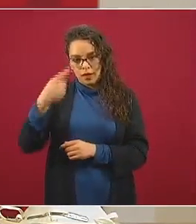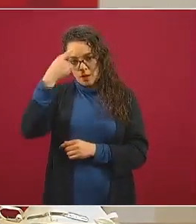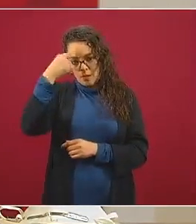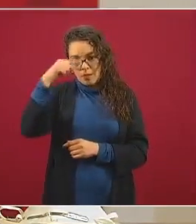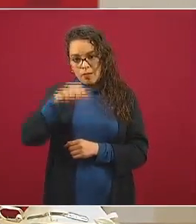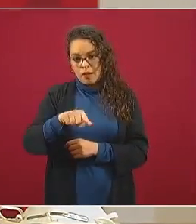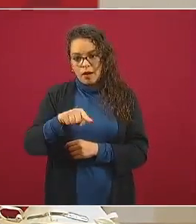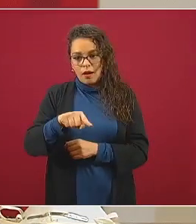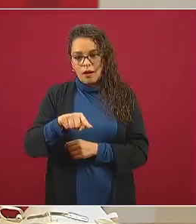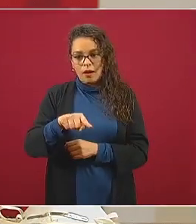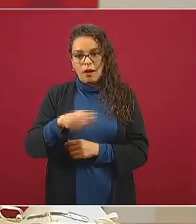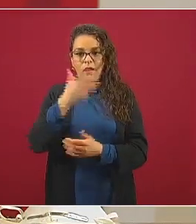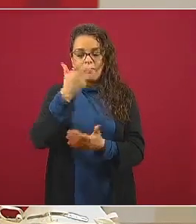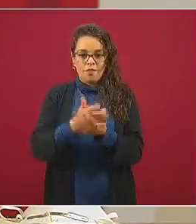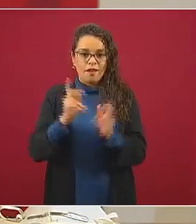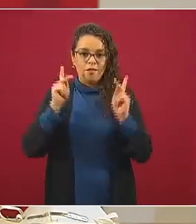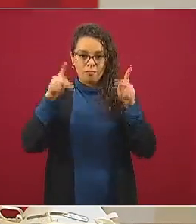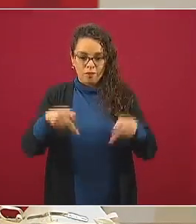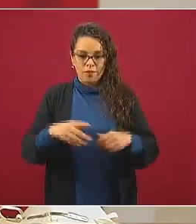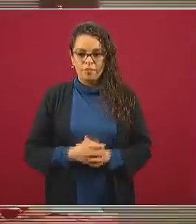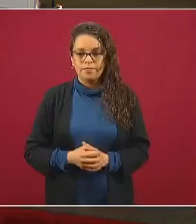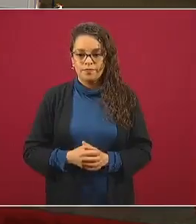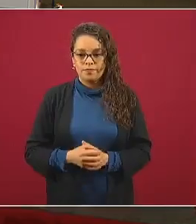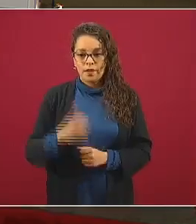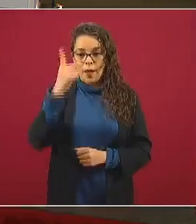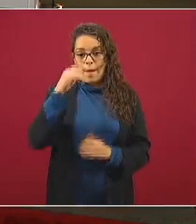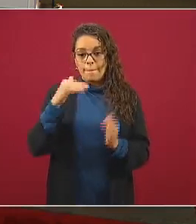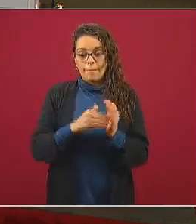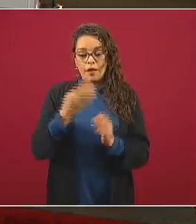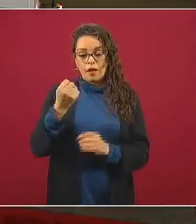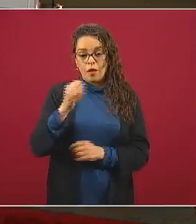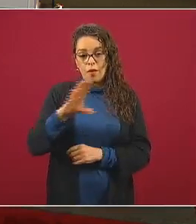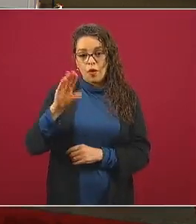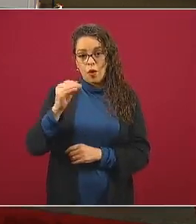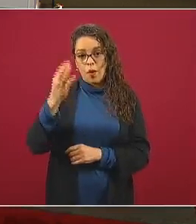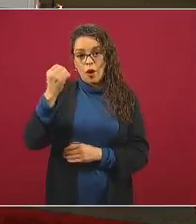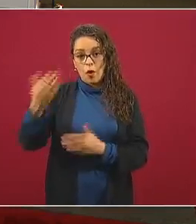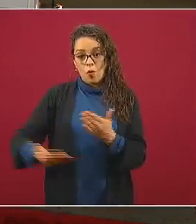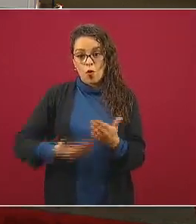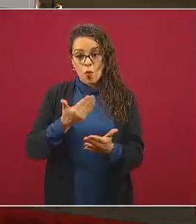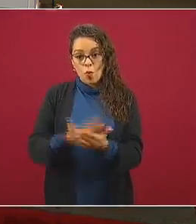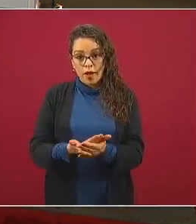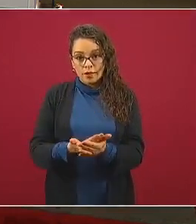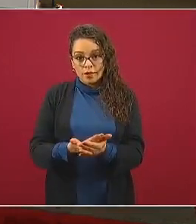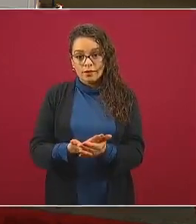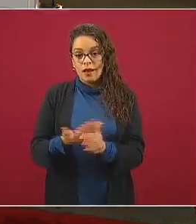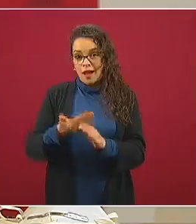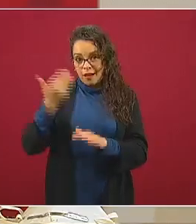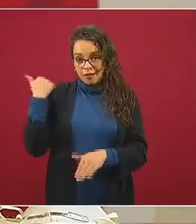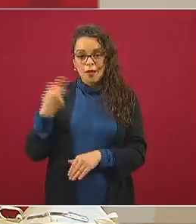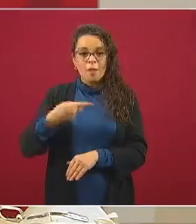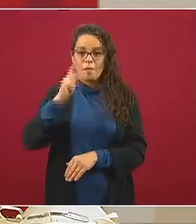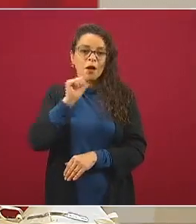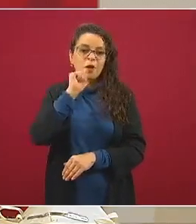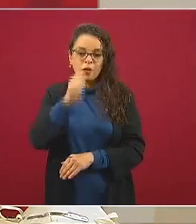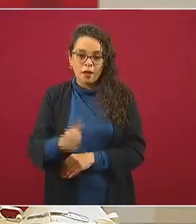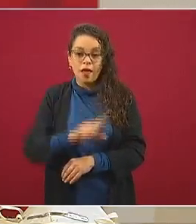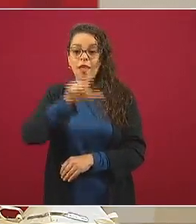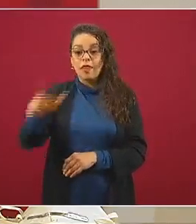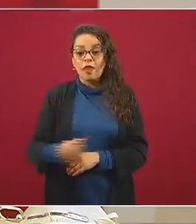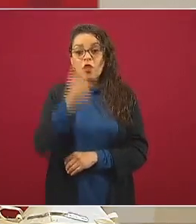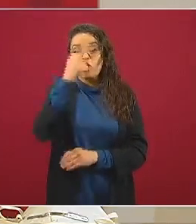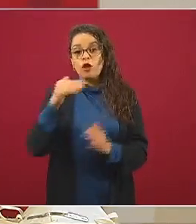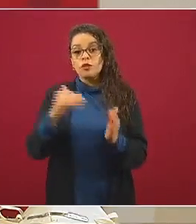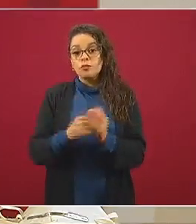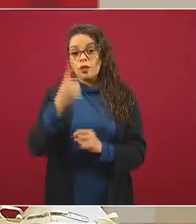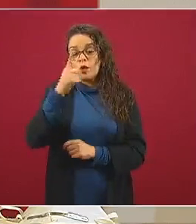que empezó la propuesta en el año de 1999, nada más que no pasó. Luego en el 2001, el presidente